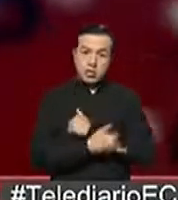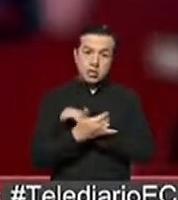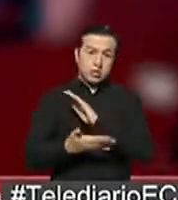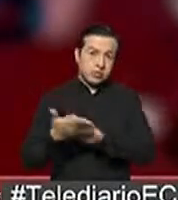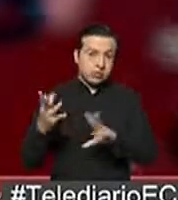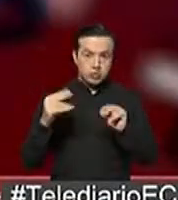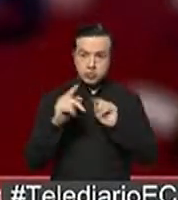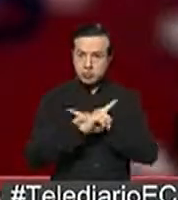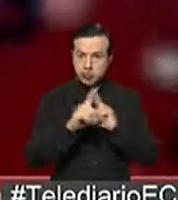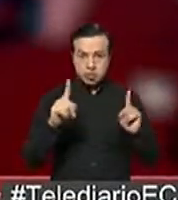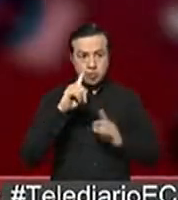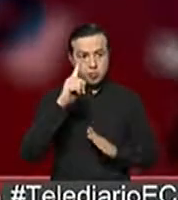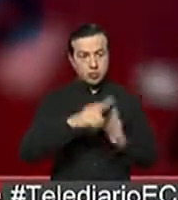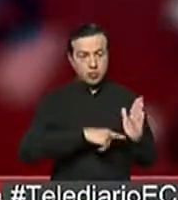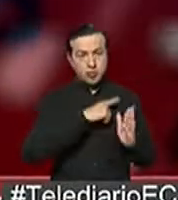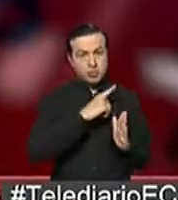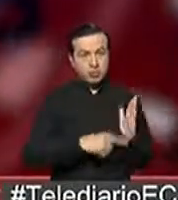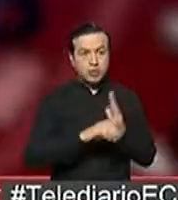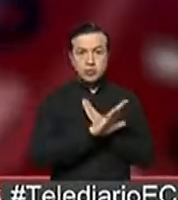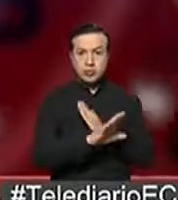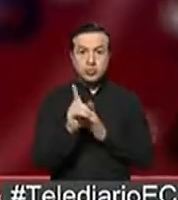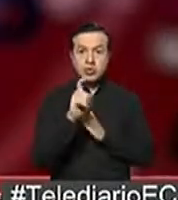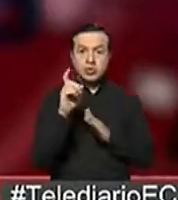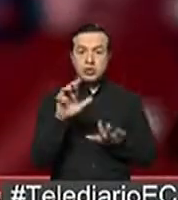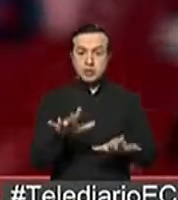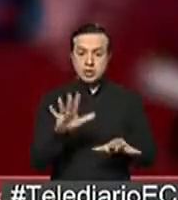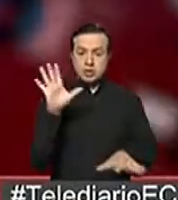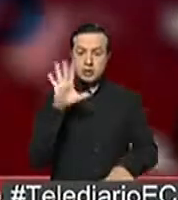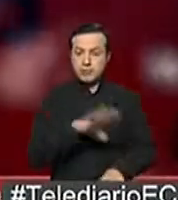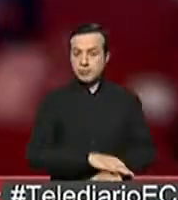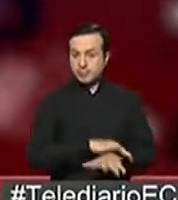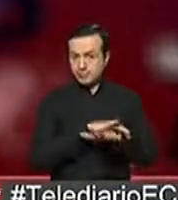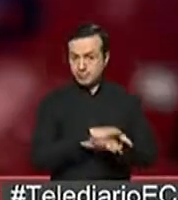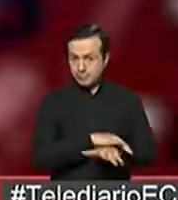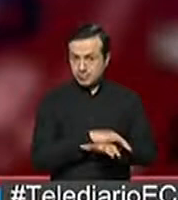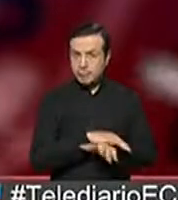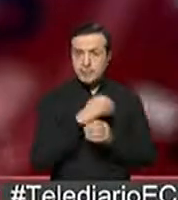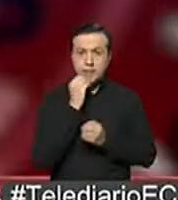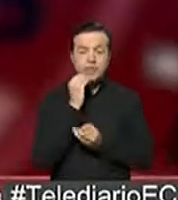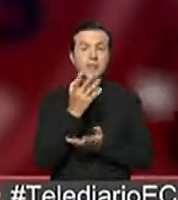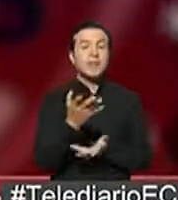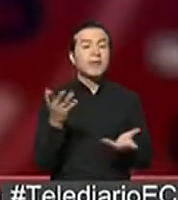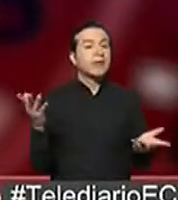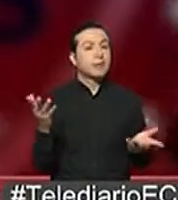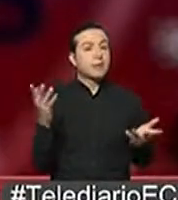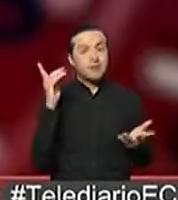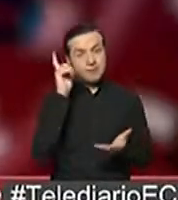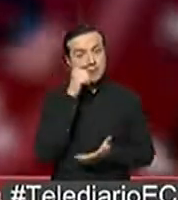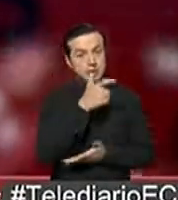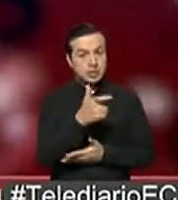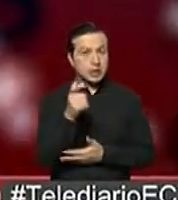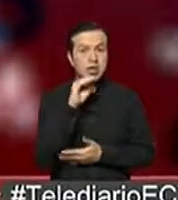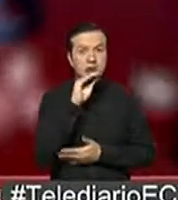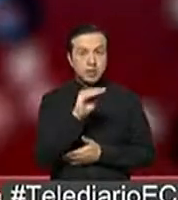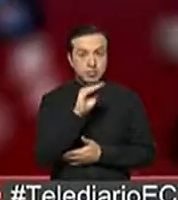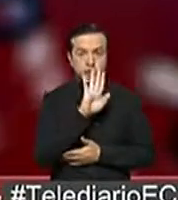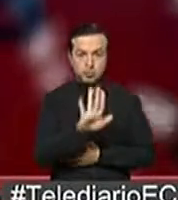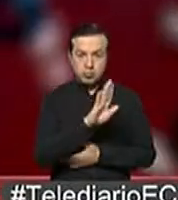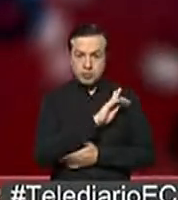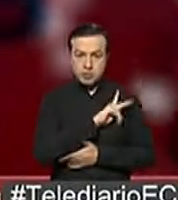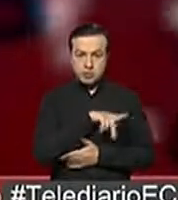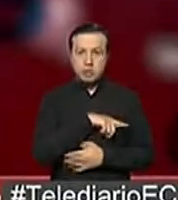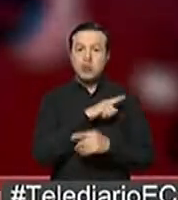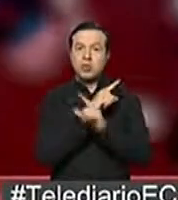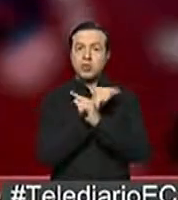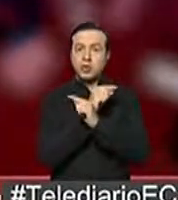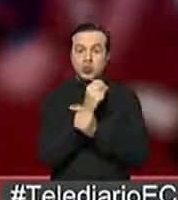las imputadas, quienes tendrán que usar un dispositivo de vigilancia. Esta información la dio a conocer la Fiscalía General del Estado en su cuenta de